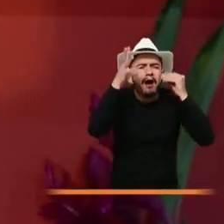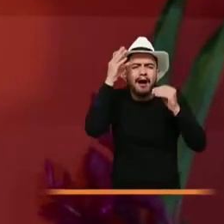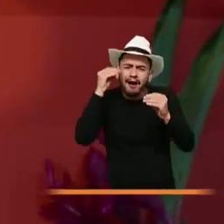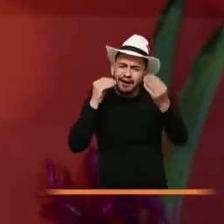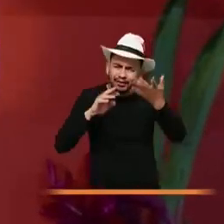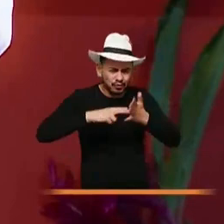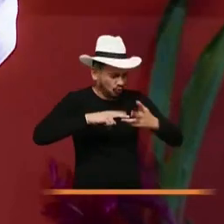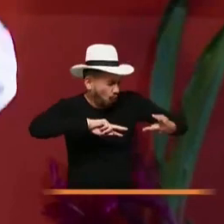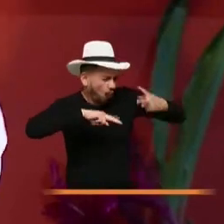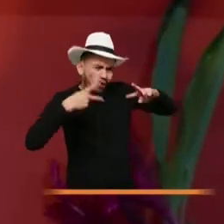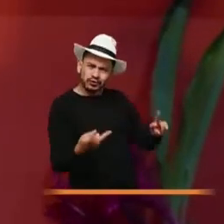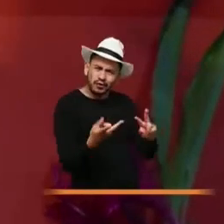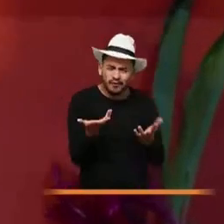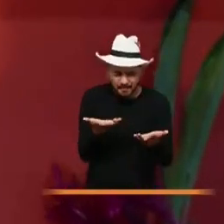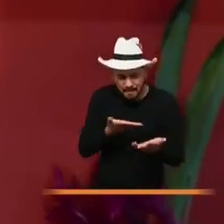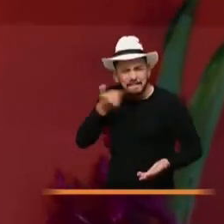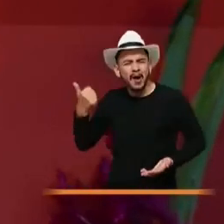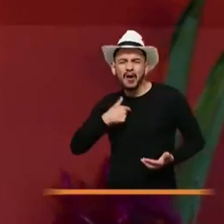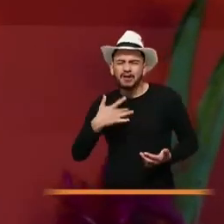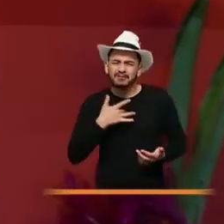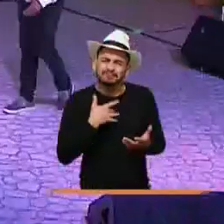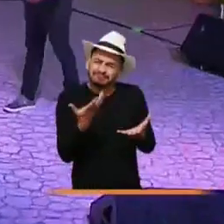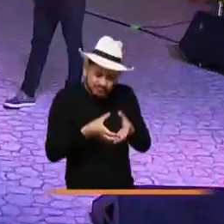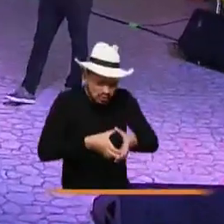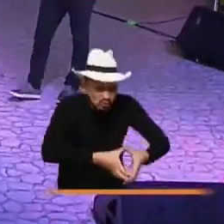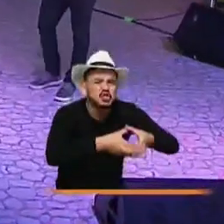para eso aguapanela